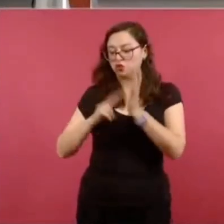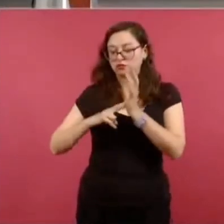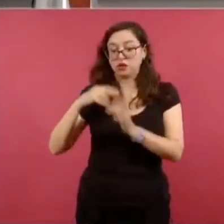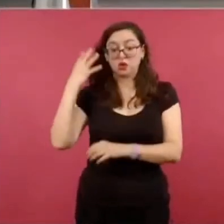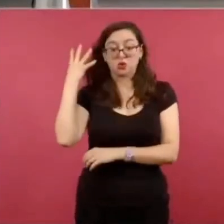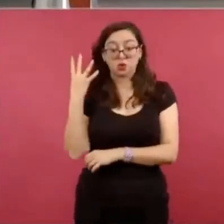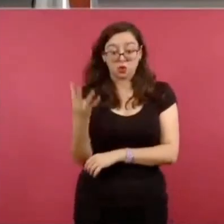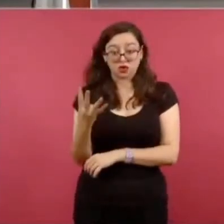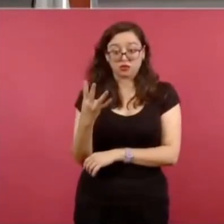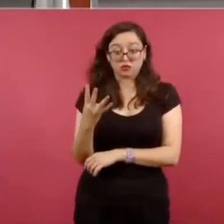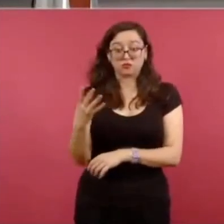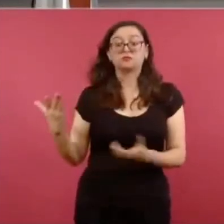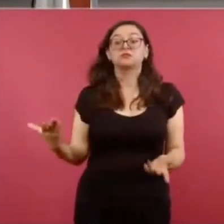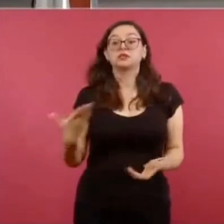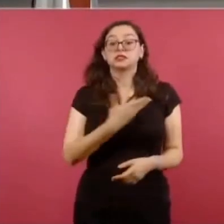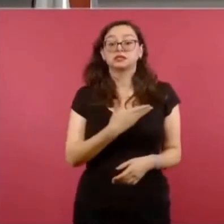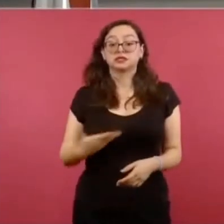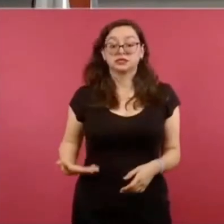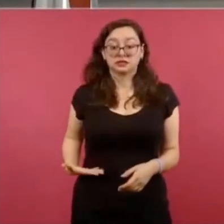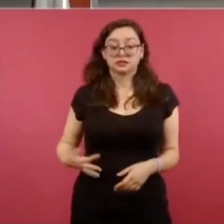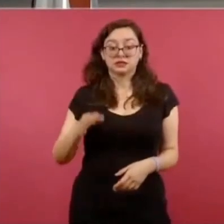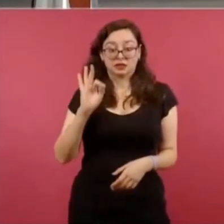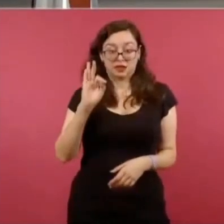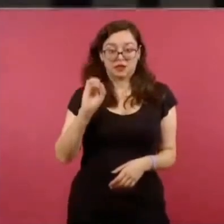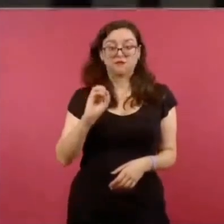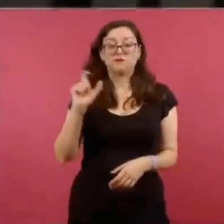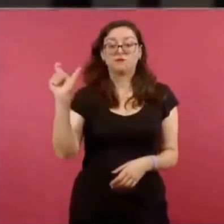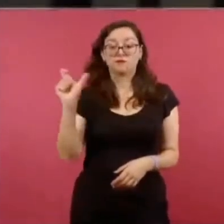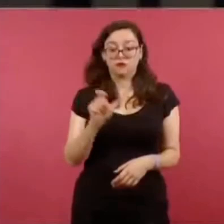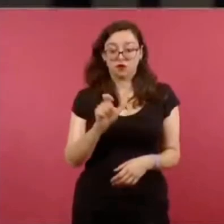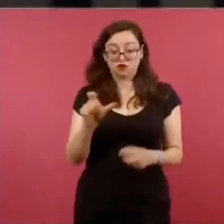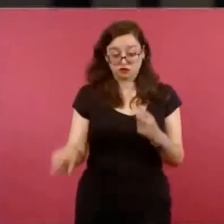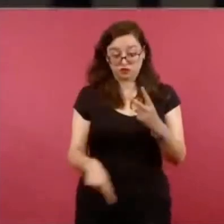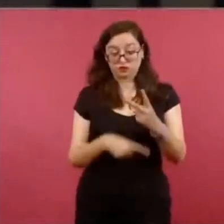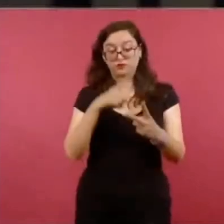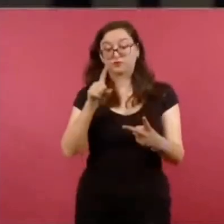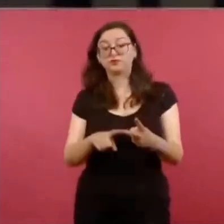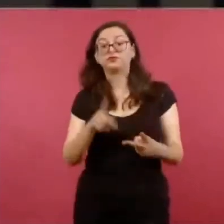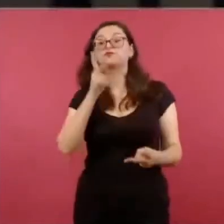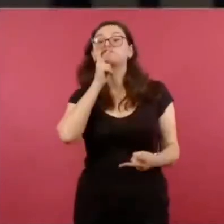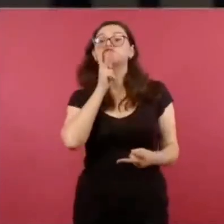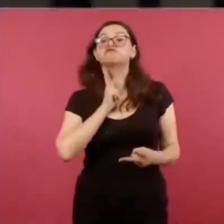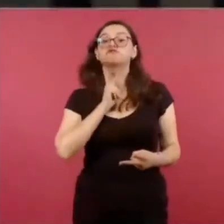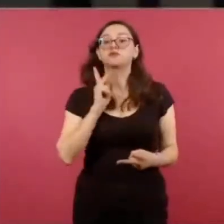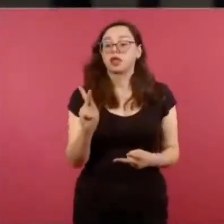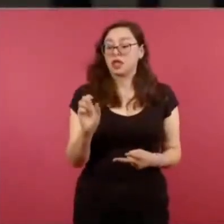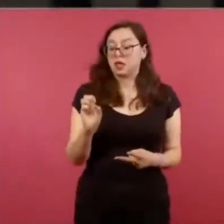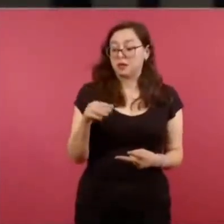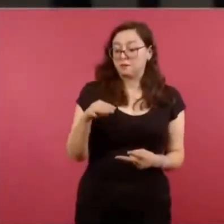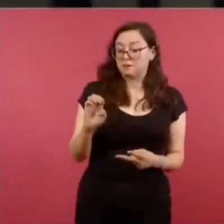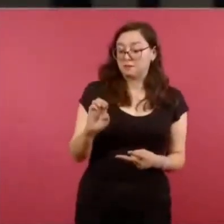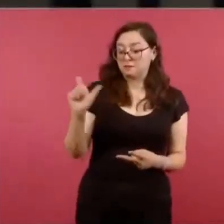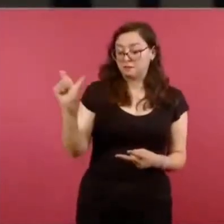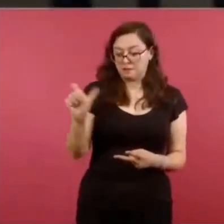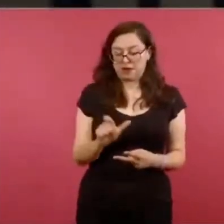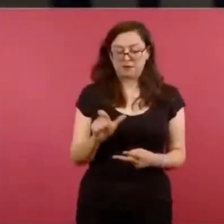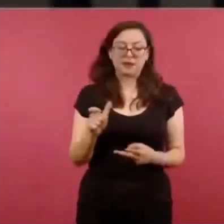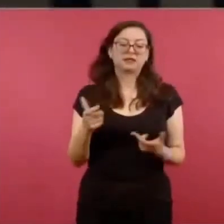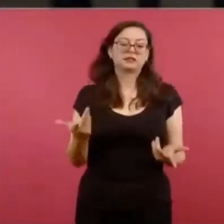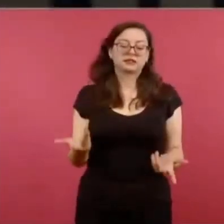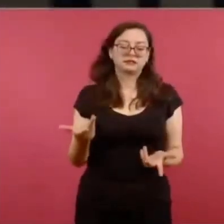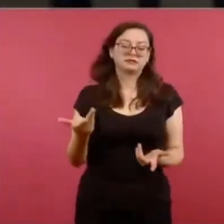en Petróleos Mexicanos, al frente de esta paraestatal, entonces era paraestatal, después la convirtieron en empresa productiva del